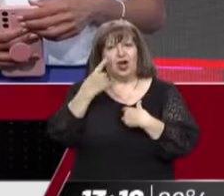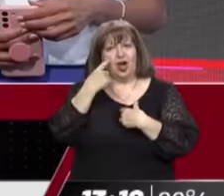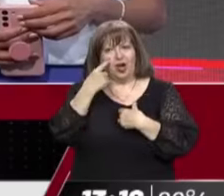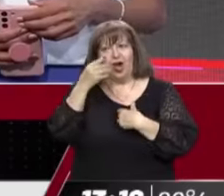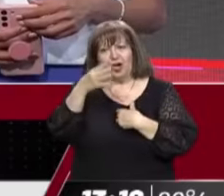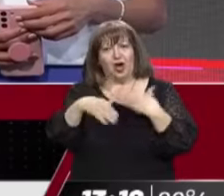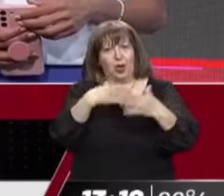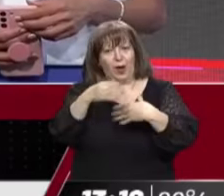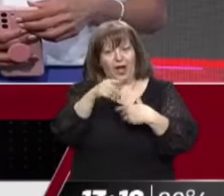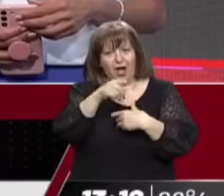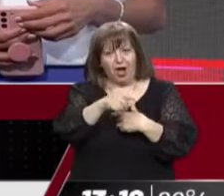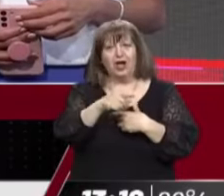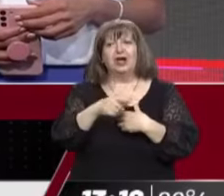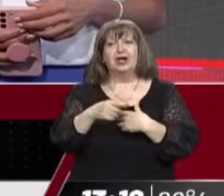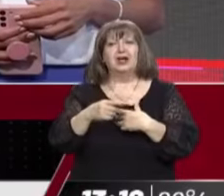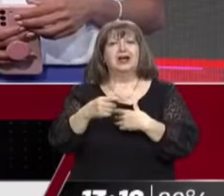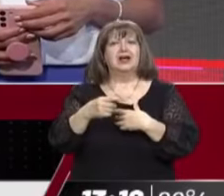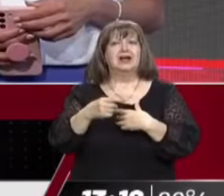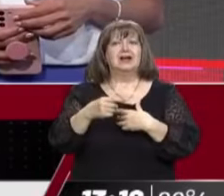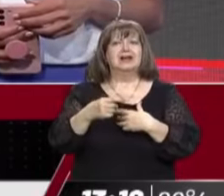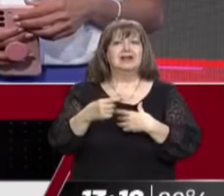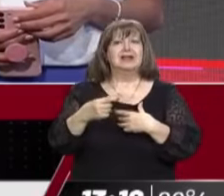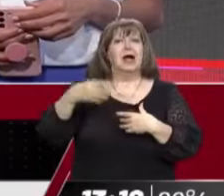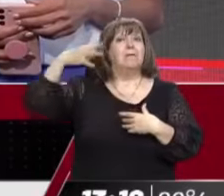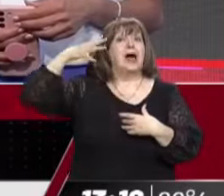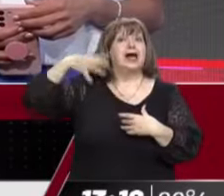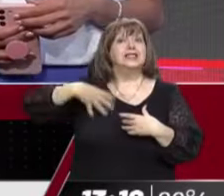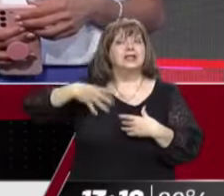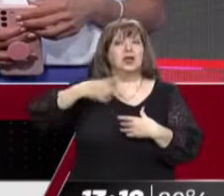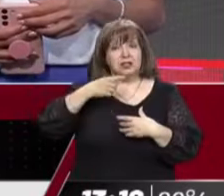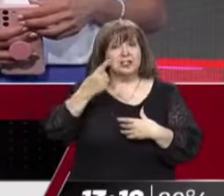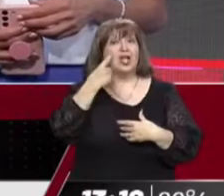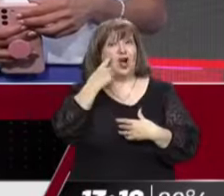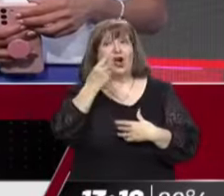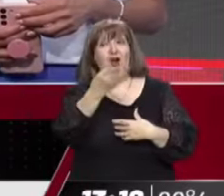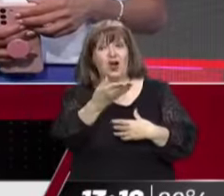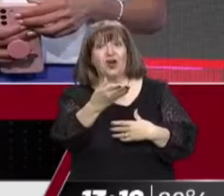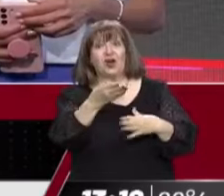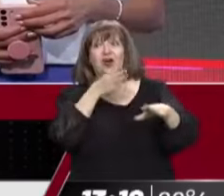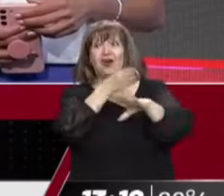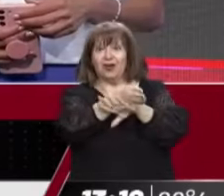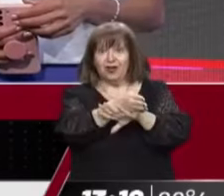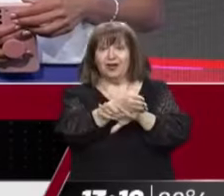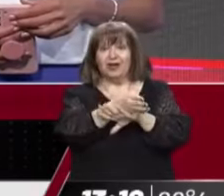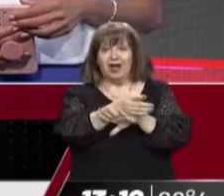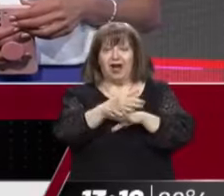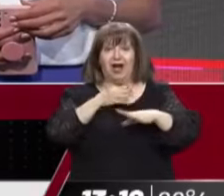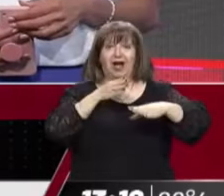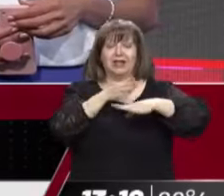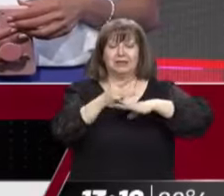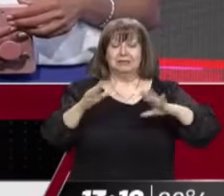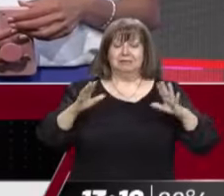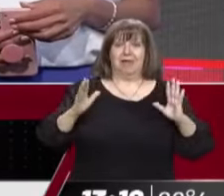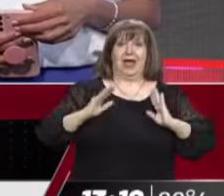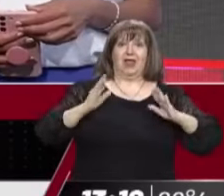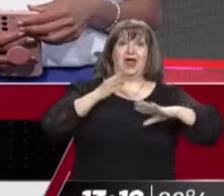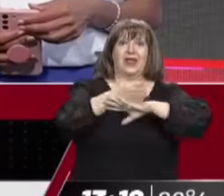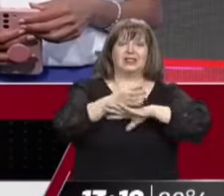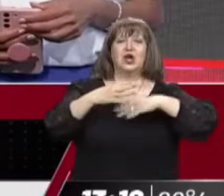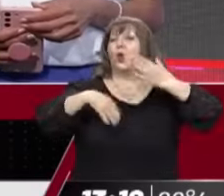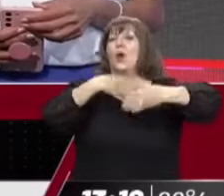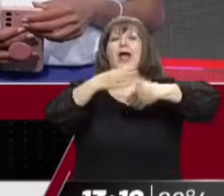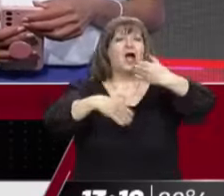unas 3 o 4 salas de escapes en la provincia. Ah, bueno, y trabajan mucho con esto que tiene que ver con el terror, mucho con la oscuridad. Sí. Hay un dato, es verdad, no menor. Con los